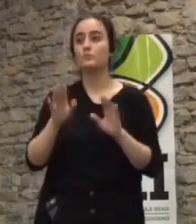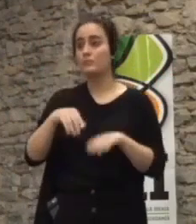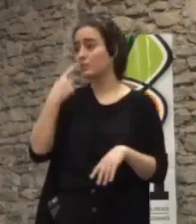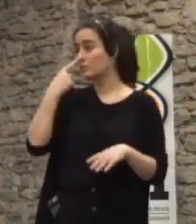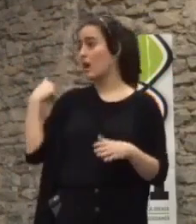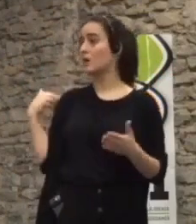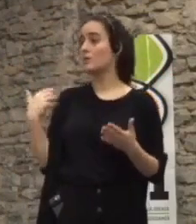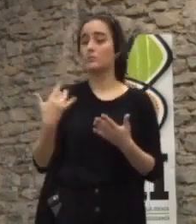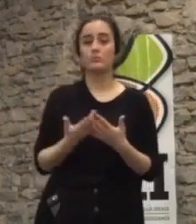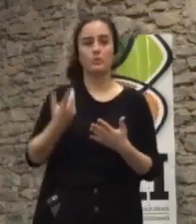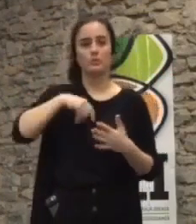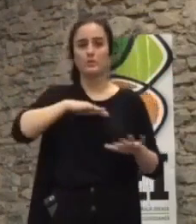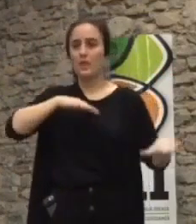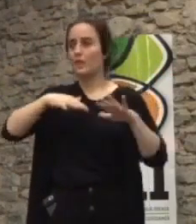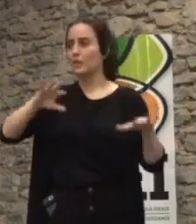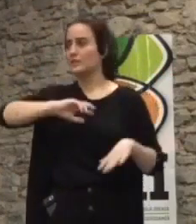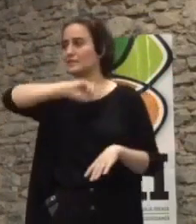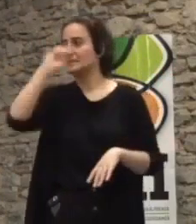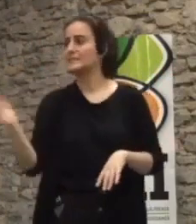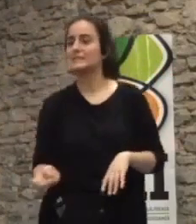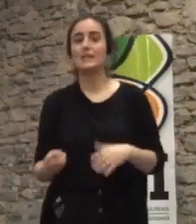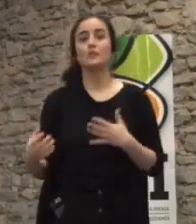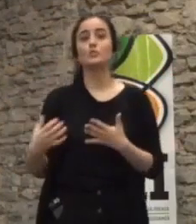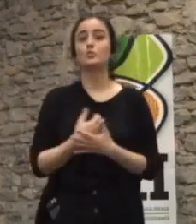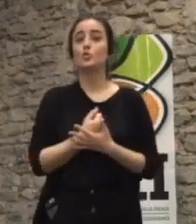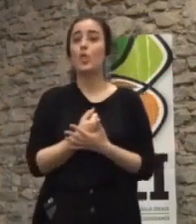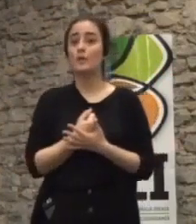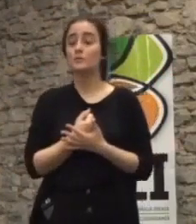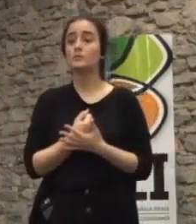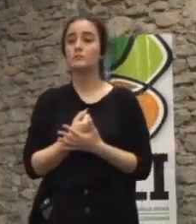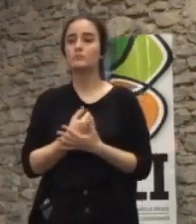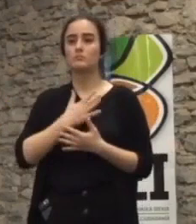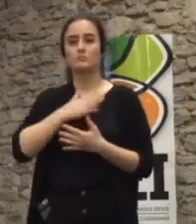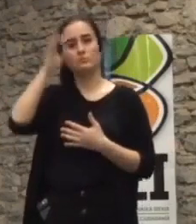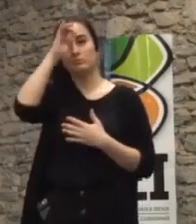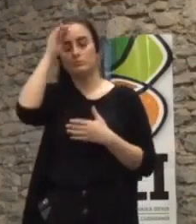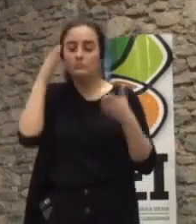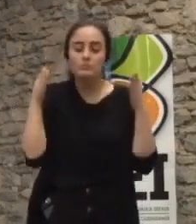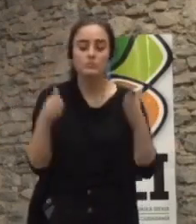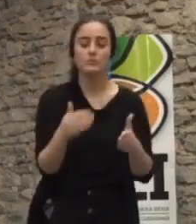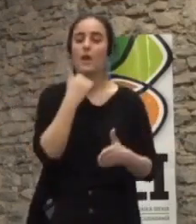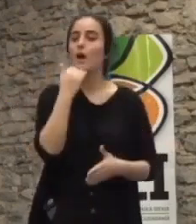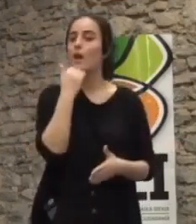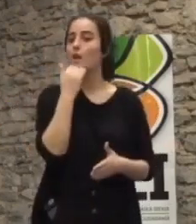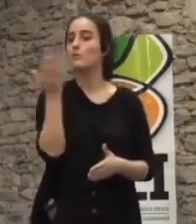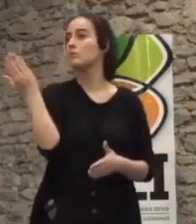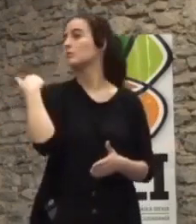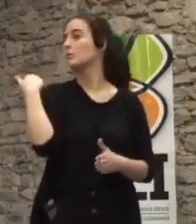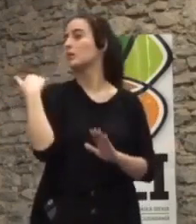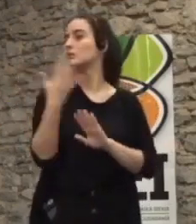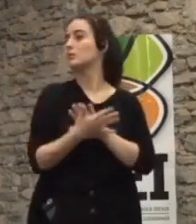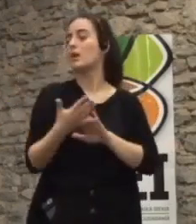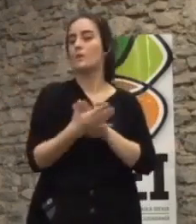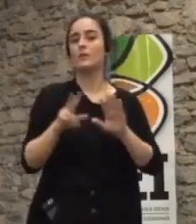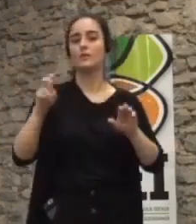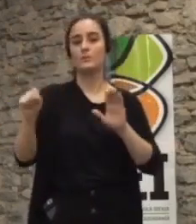hemos hecho muchísimas acciones y todas ellas han estado, en mi opinión, muy enfocadas a algo que he comentado cuando mencionaba